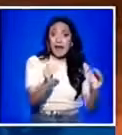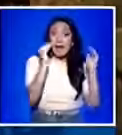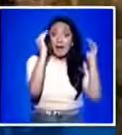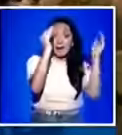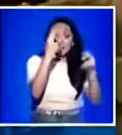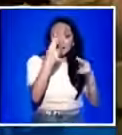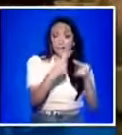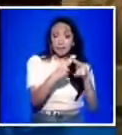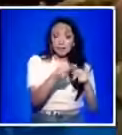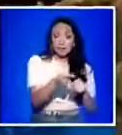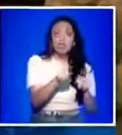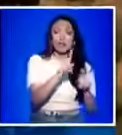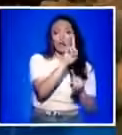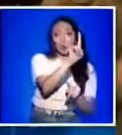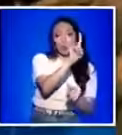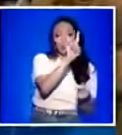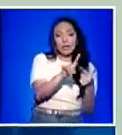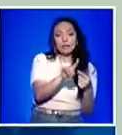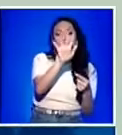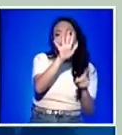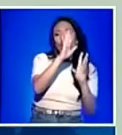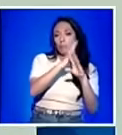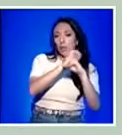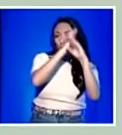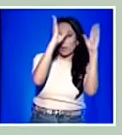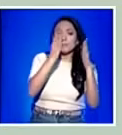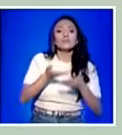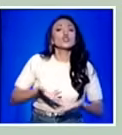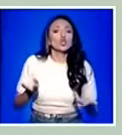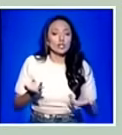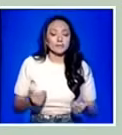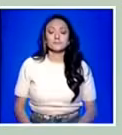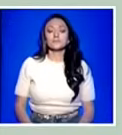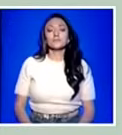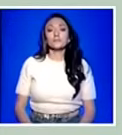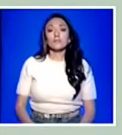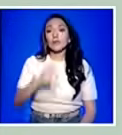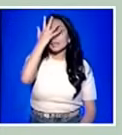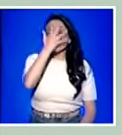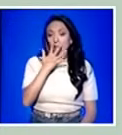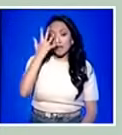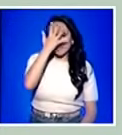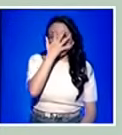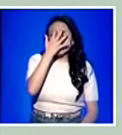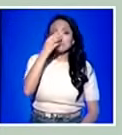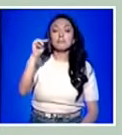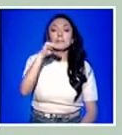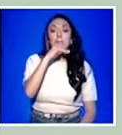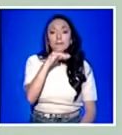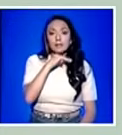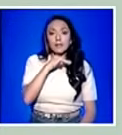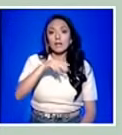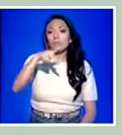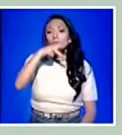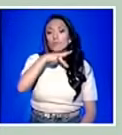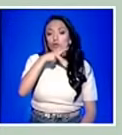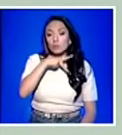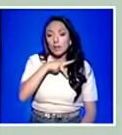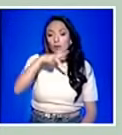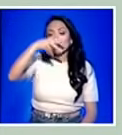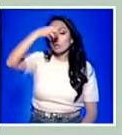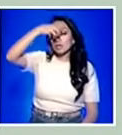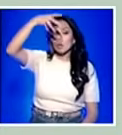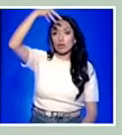queda regirá de 1 a 5 de la madrugada. Estas ciudades son Esmeraldas, Manta, Puerto Viejo,